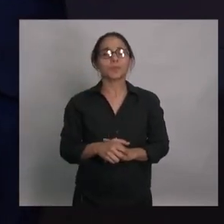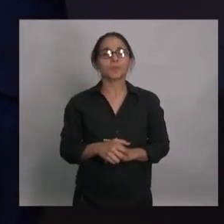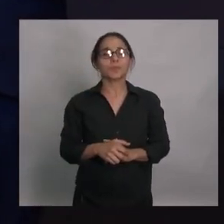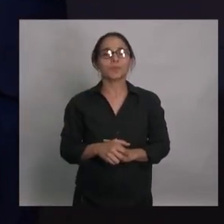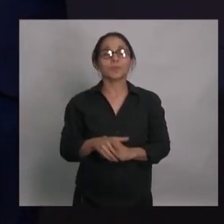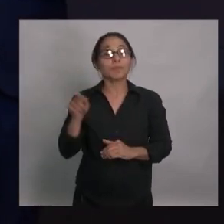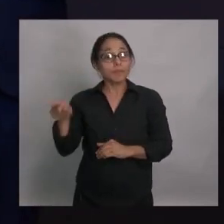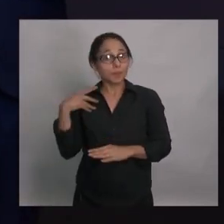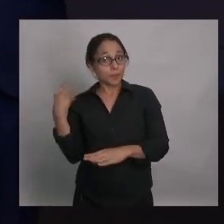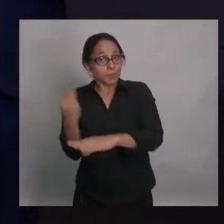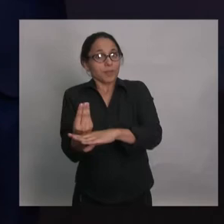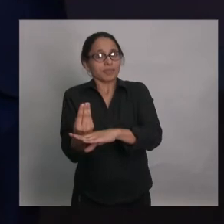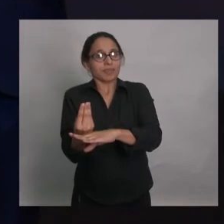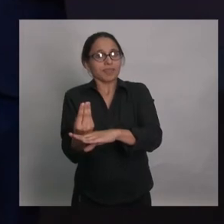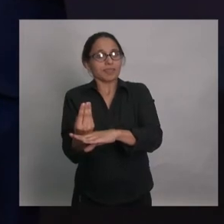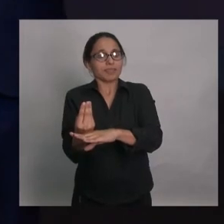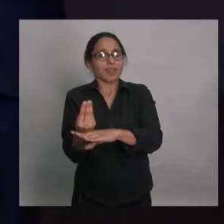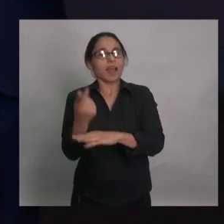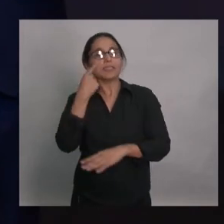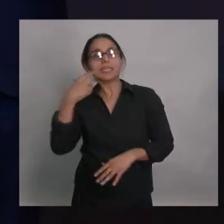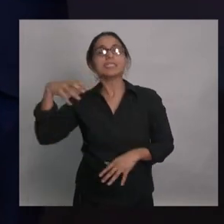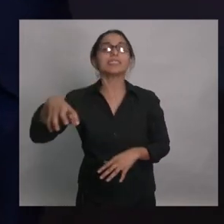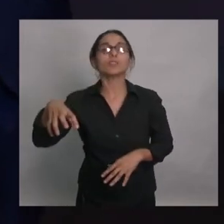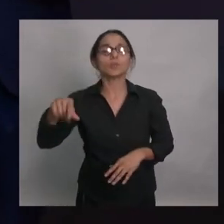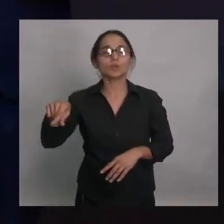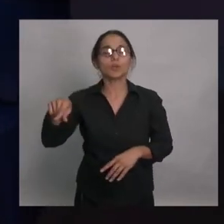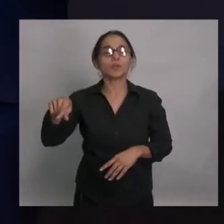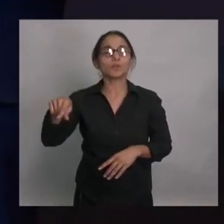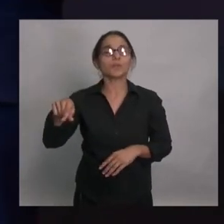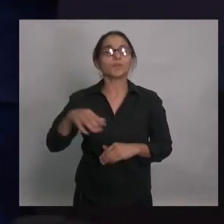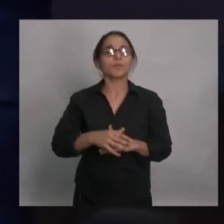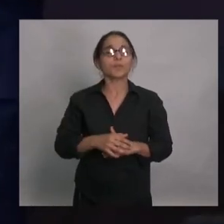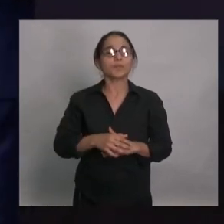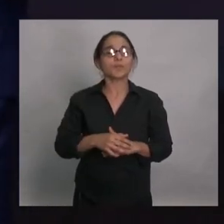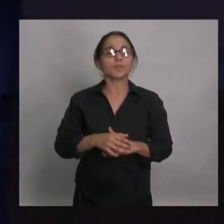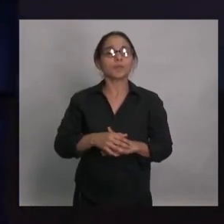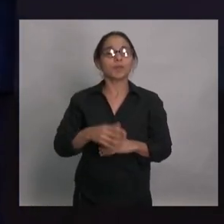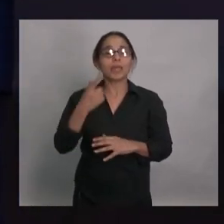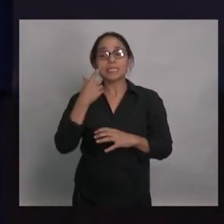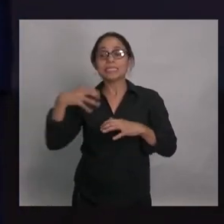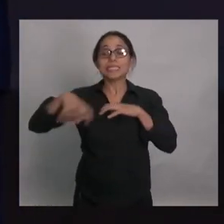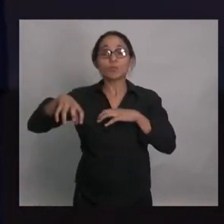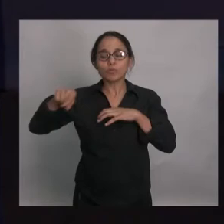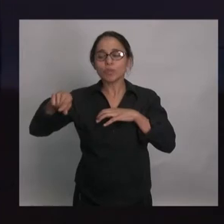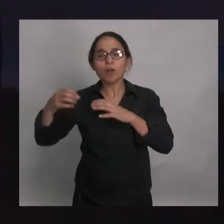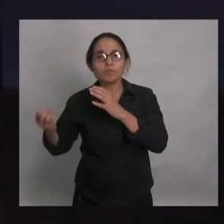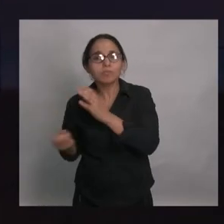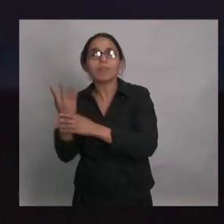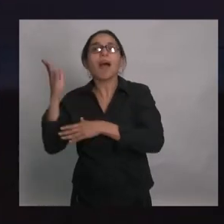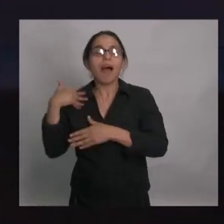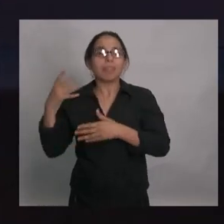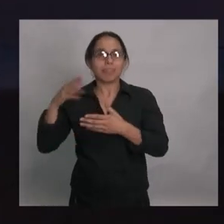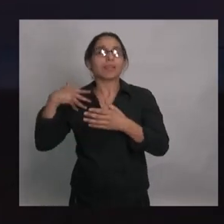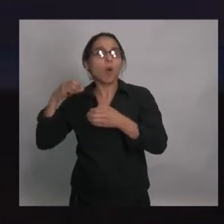que representa a la institución que dio origen a esta gran red internacional que es el